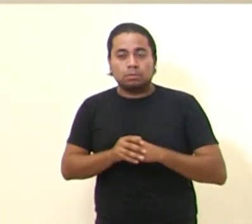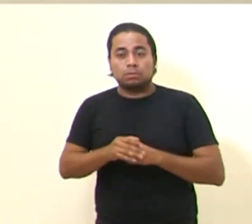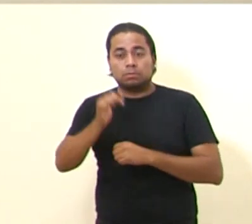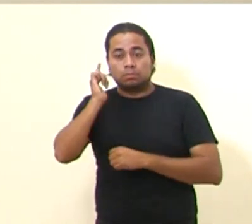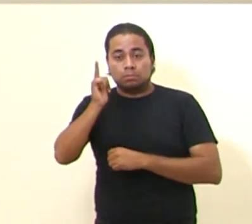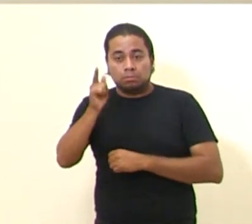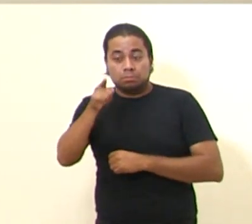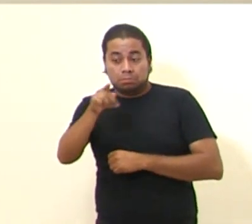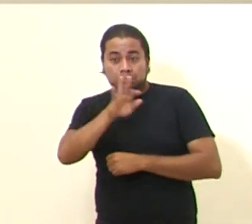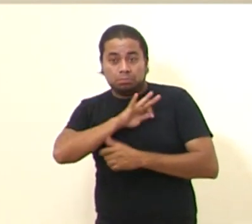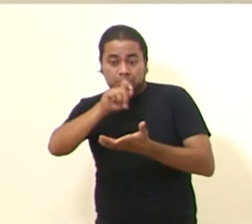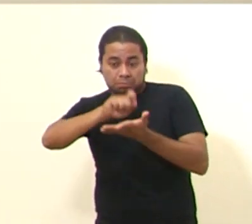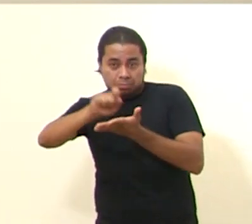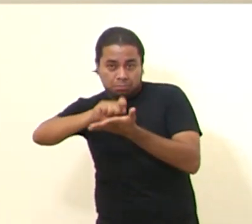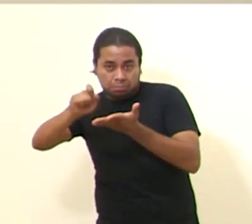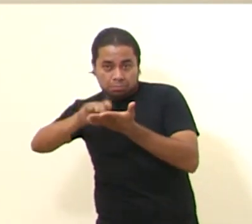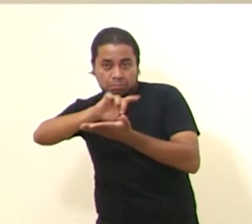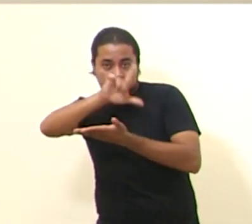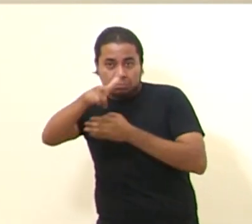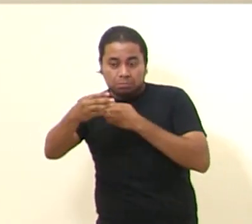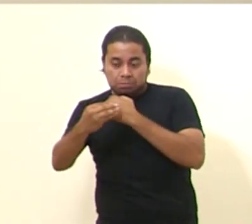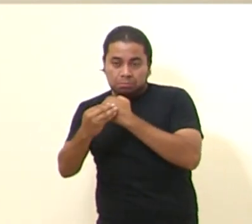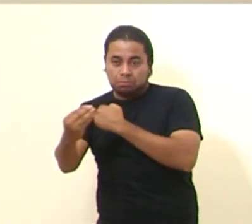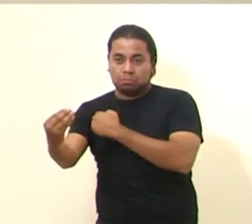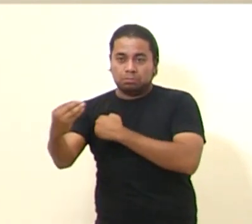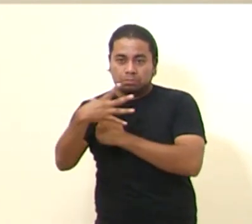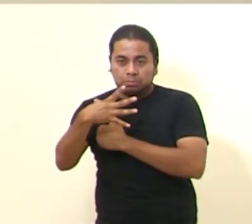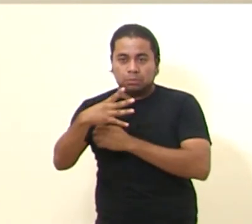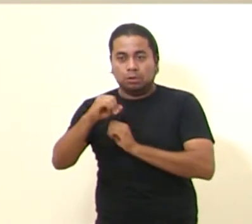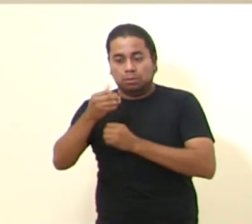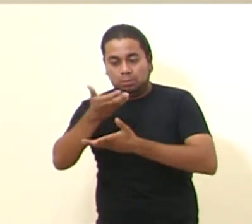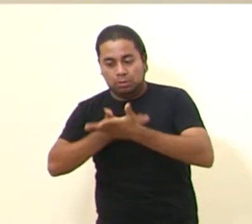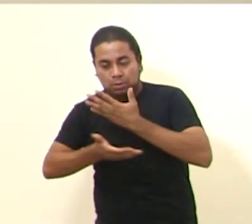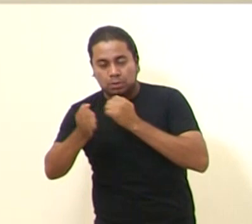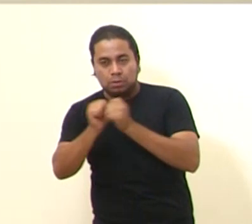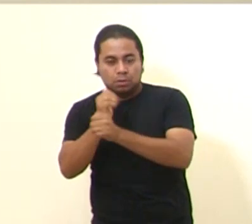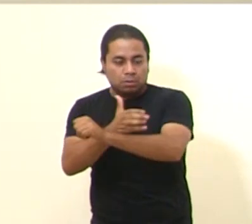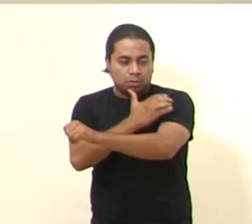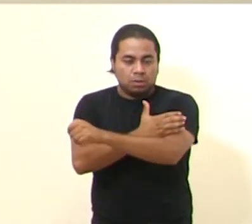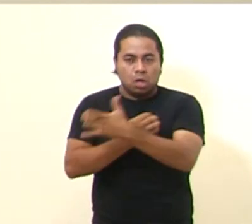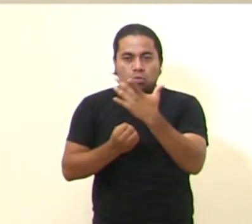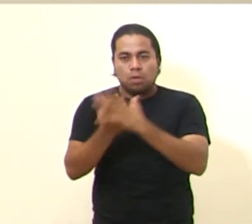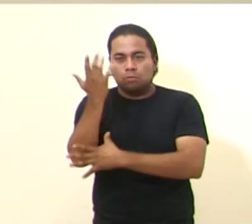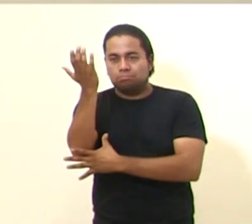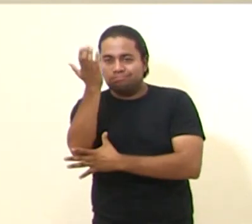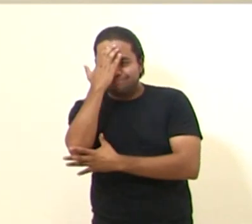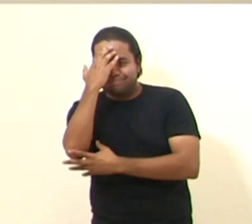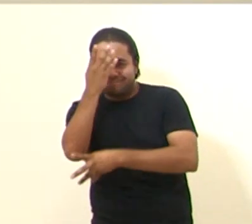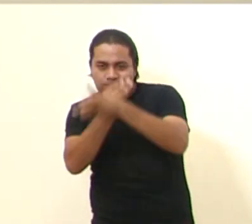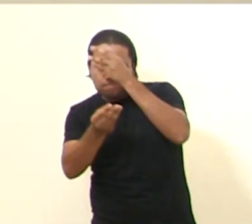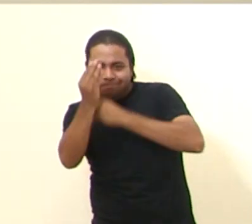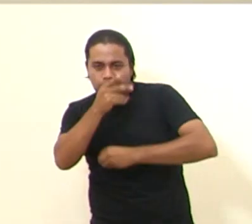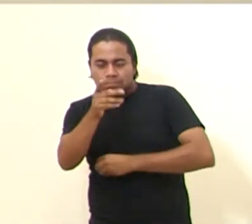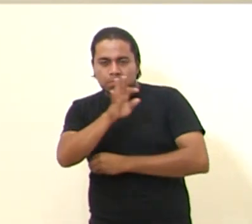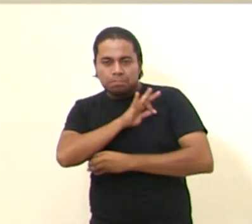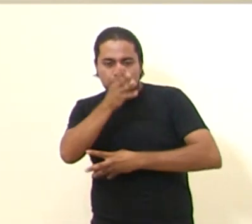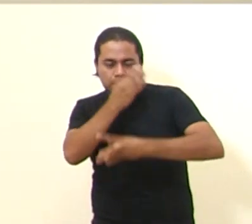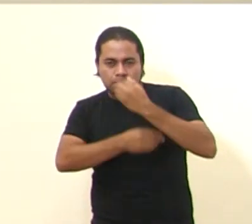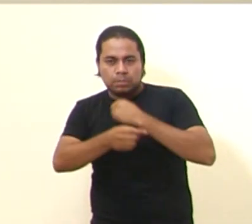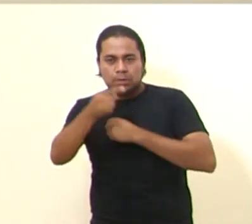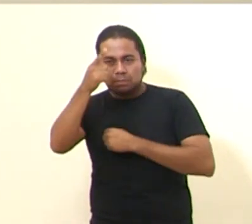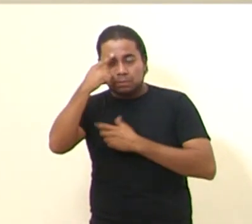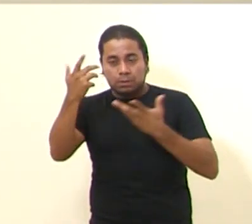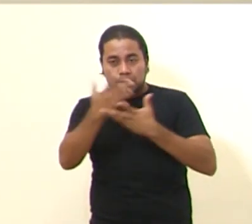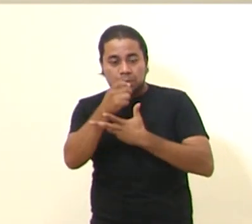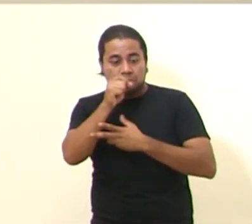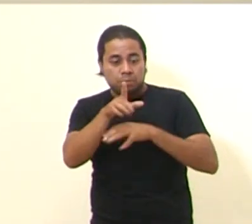Ojalá que lo hagan y que después puedan compartir con sus compañeros los nuevos conocimientos que ustedes adquirieron al hacer